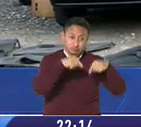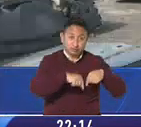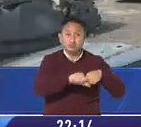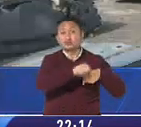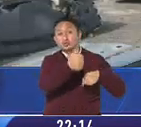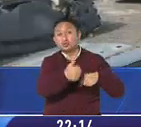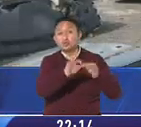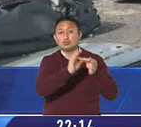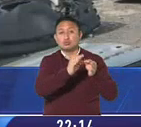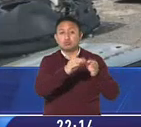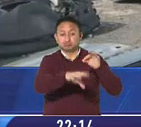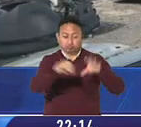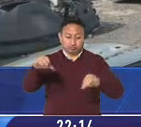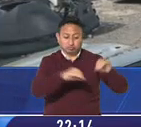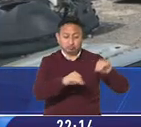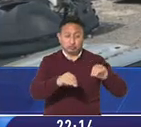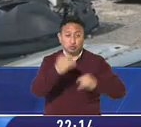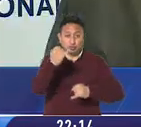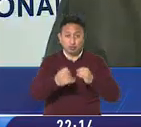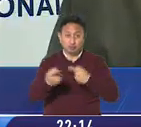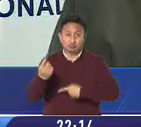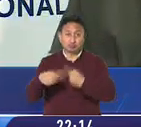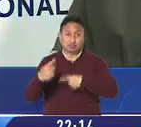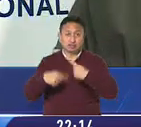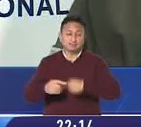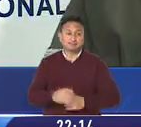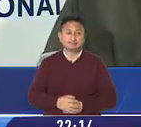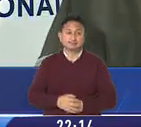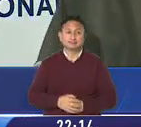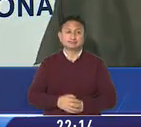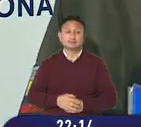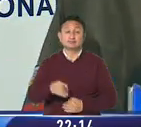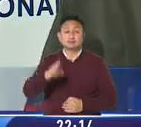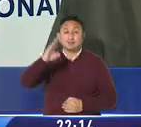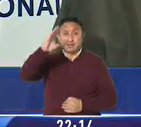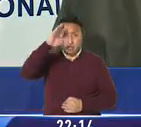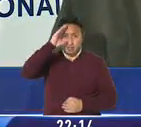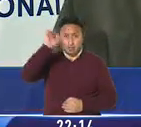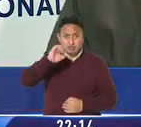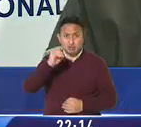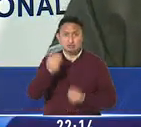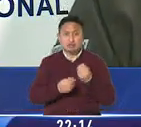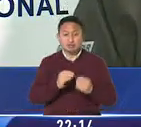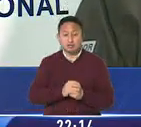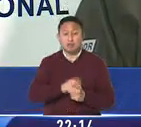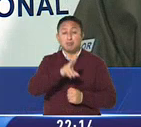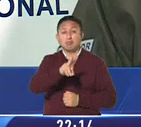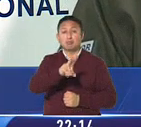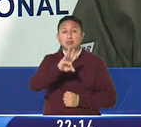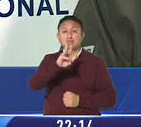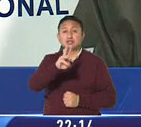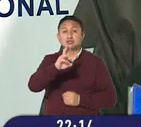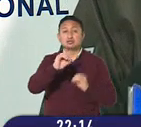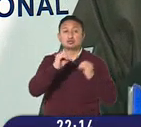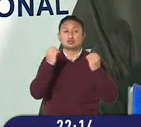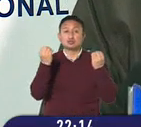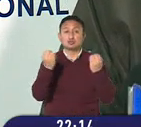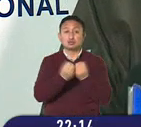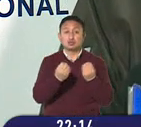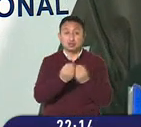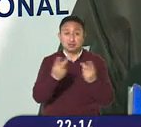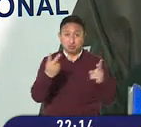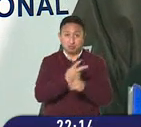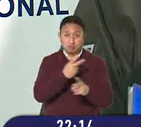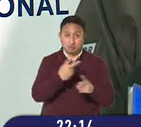desmantelarlos, y los últimos a comercializarlos. Y la respuesta que da la Policía Nacional es 26 organizaciones